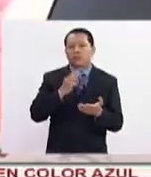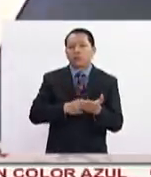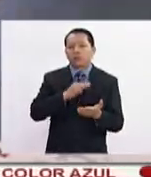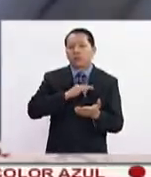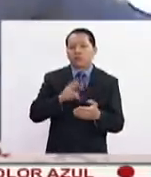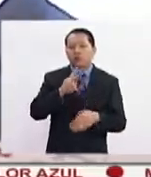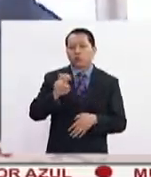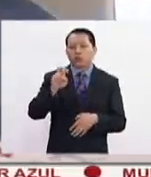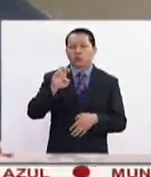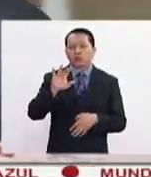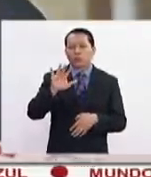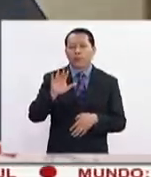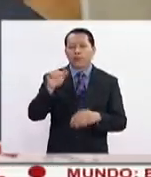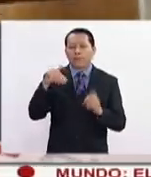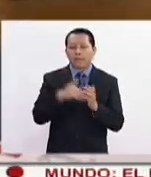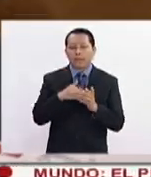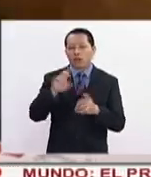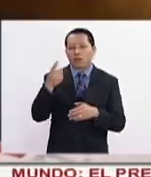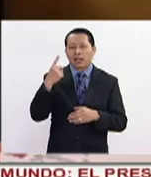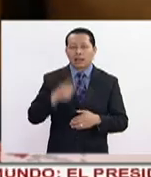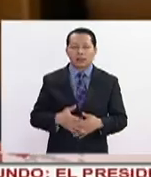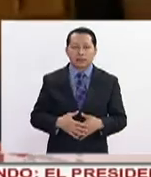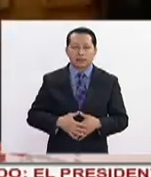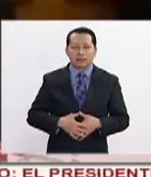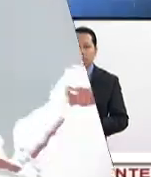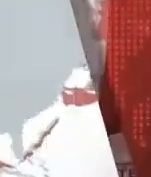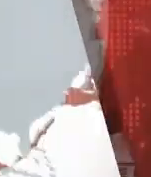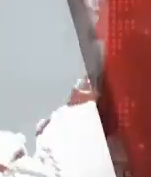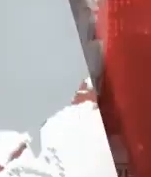de $250,000.